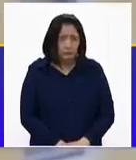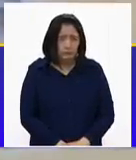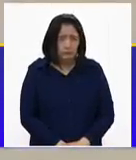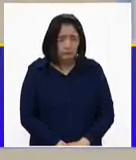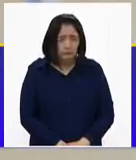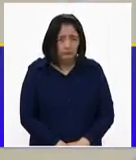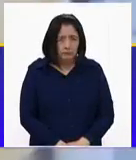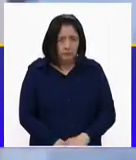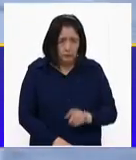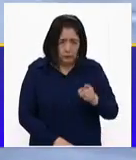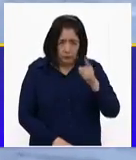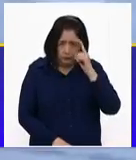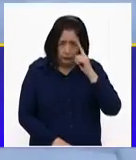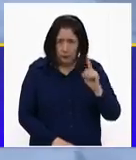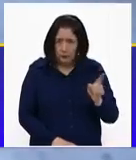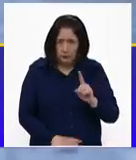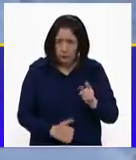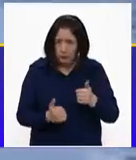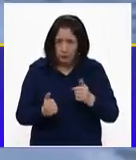¿Sabes?